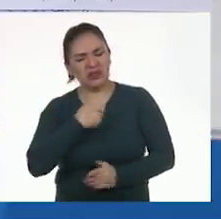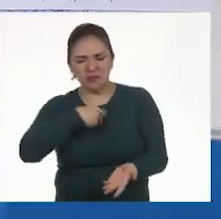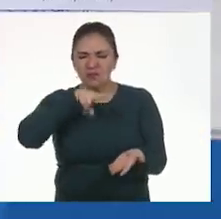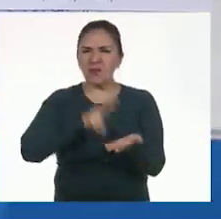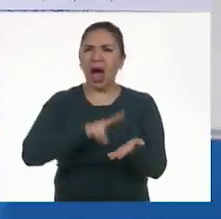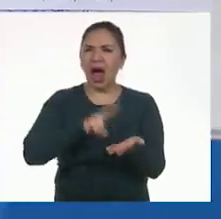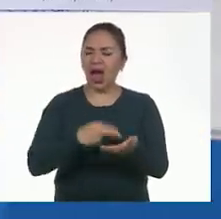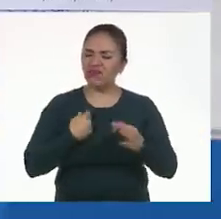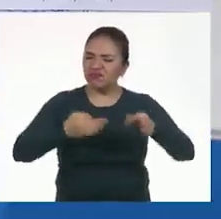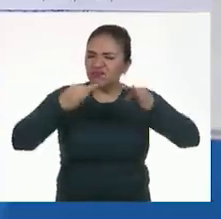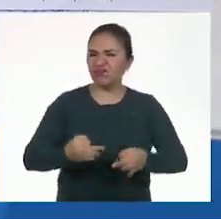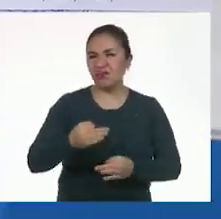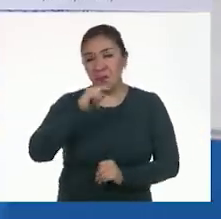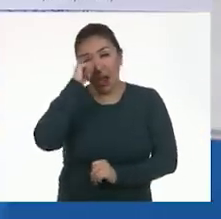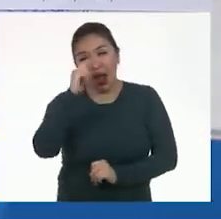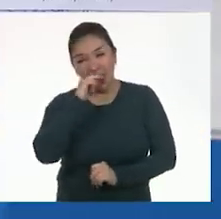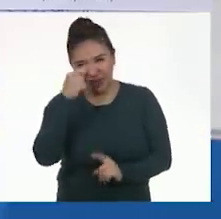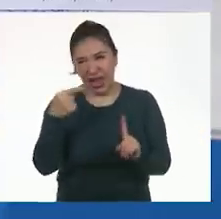muy